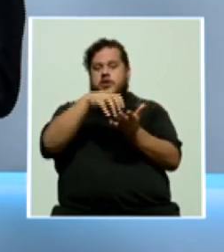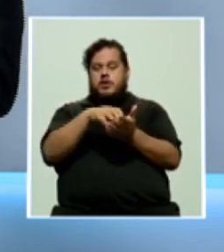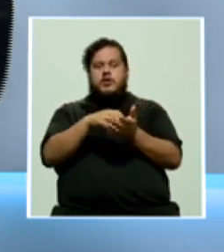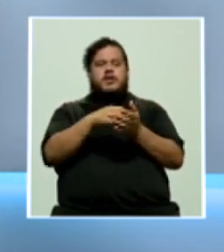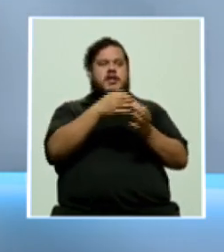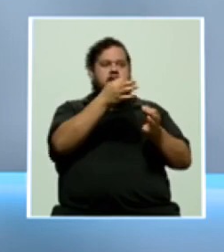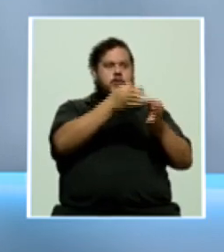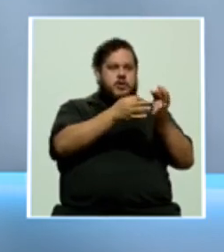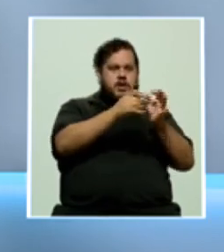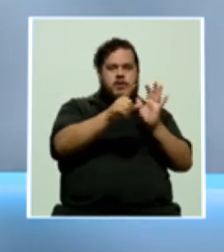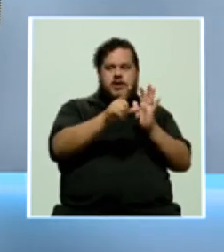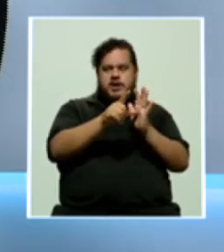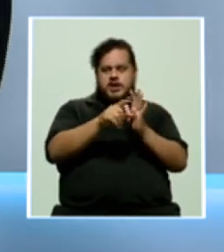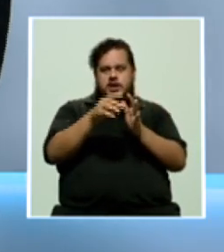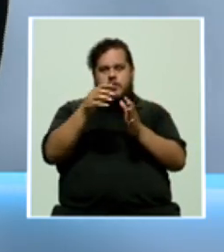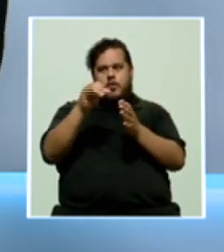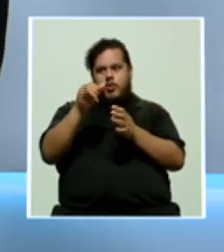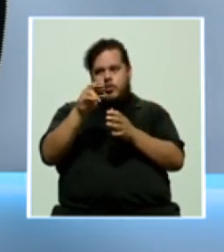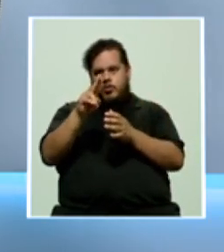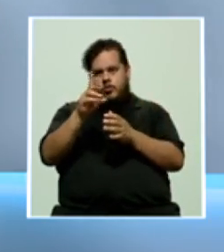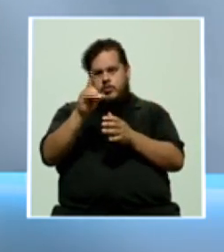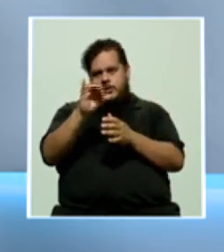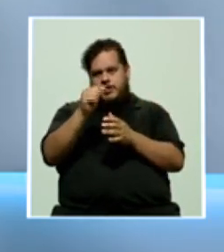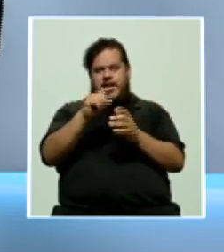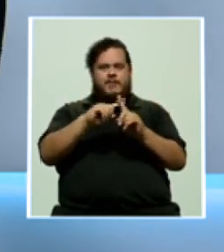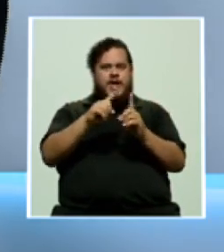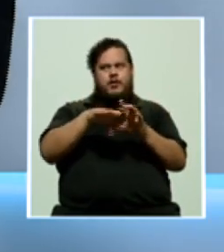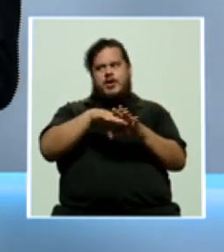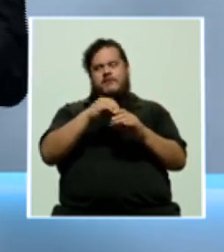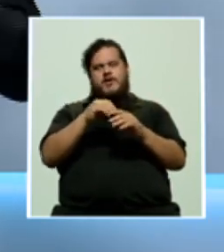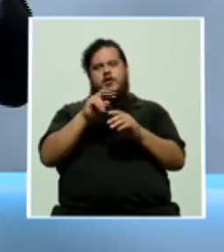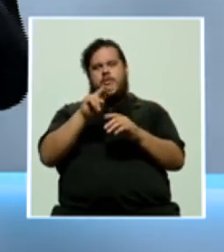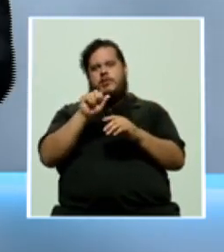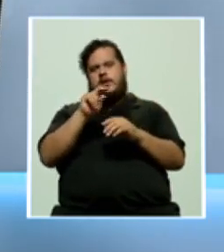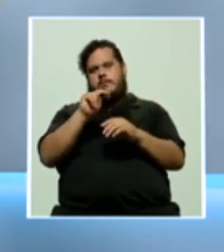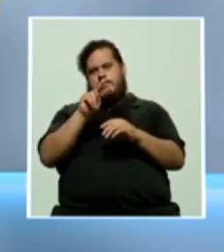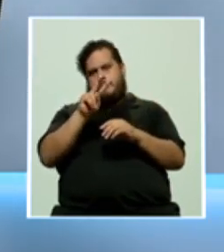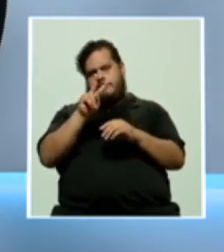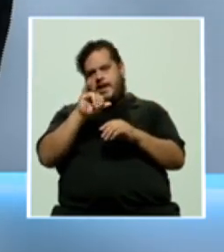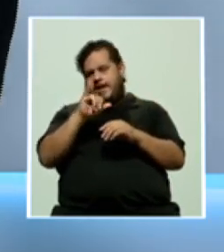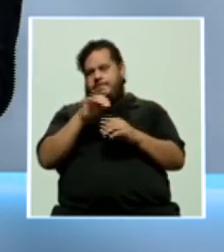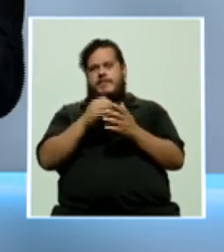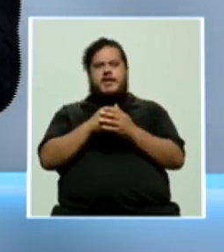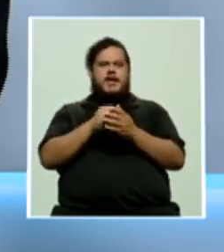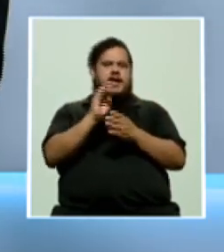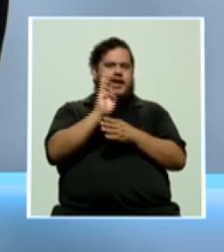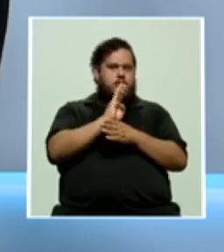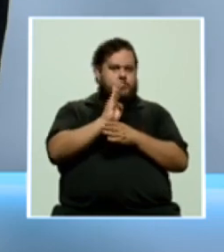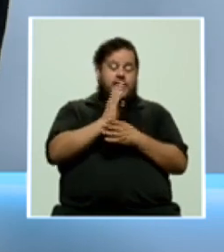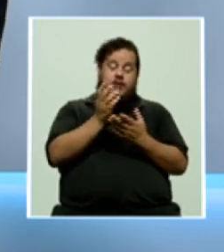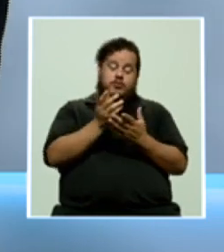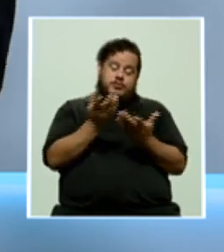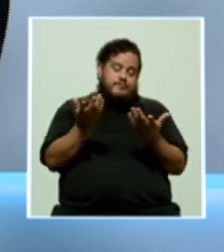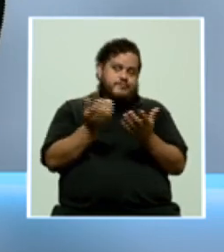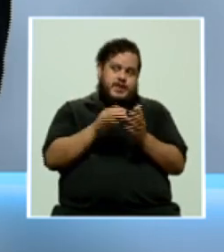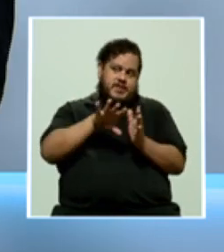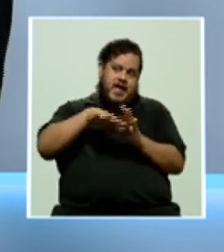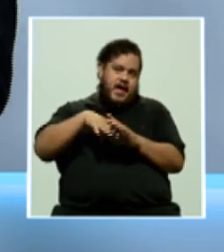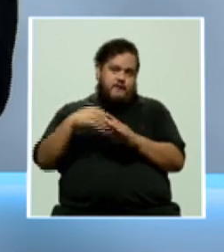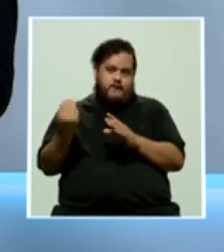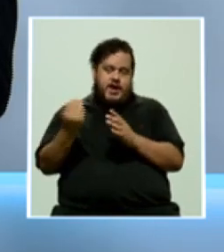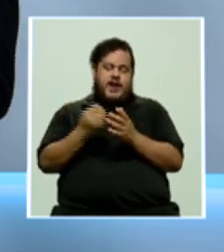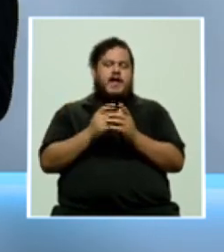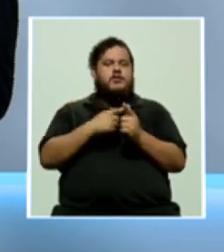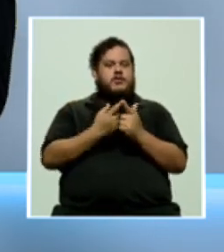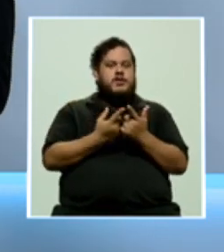del judicial, pero hay otros que quedan por fuera, como el Bambi, la banca. Mientras esto se va pues acomodando, esto es